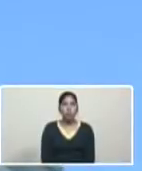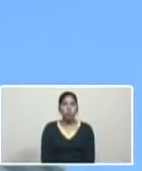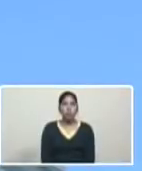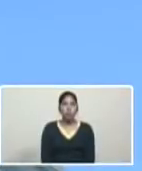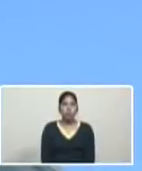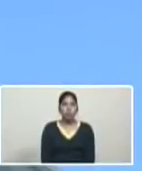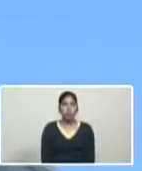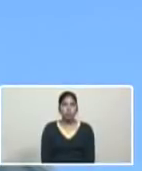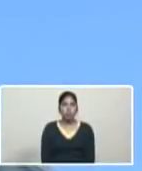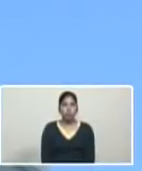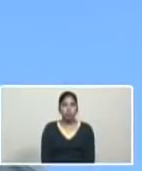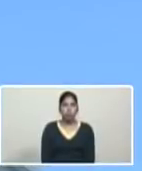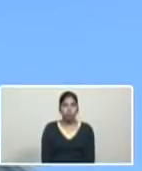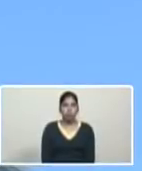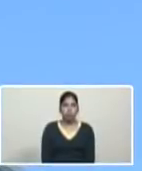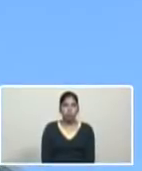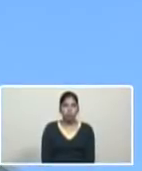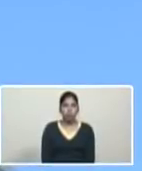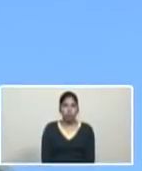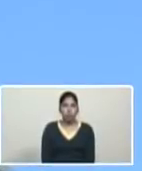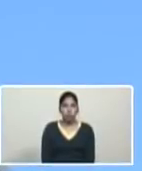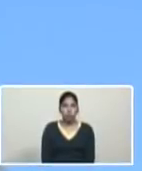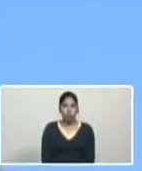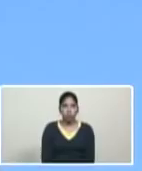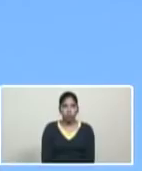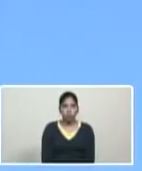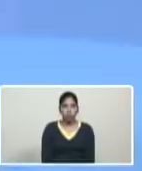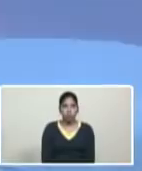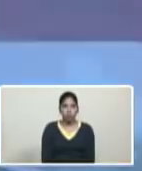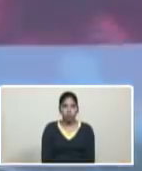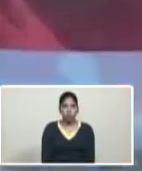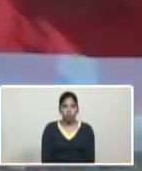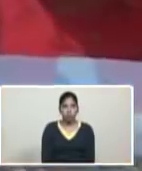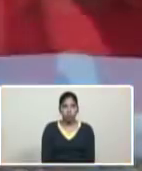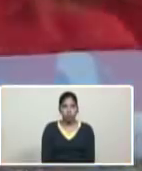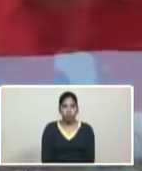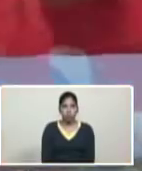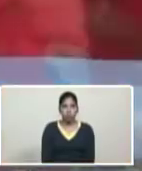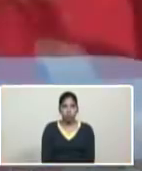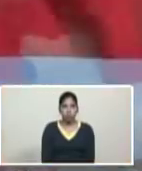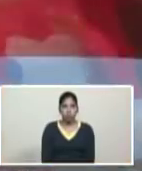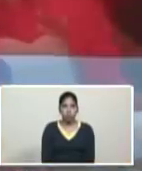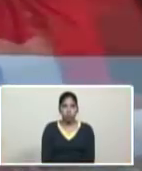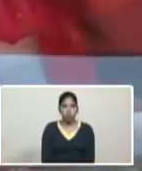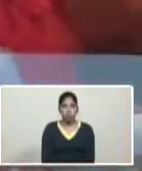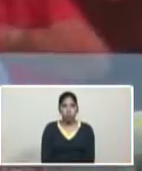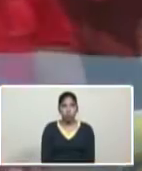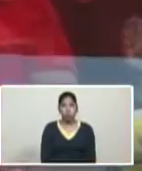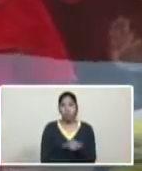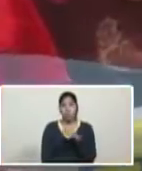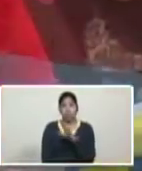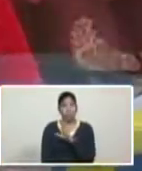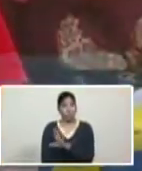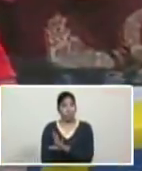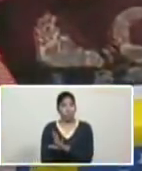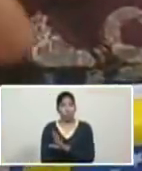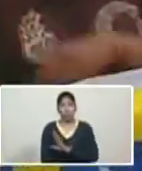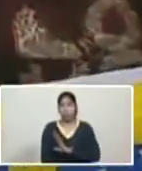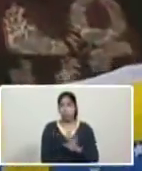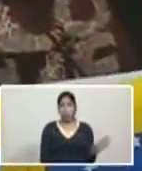Yeah. Y así lo hizo.